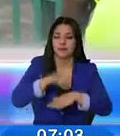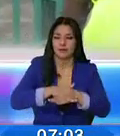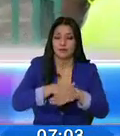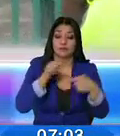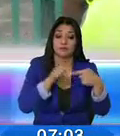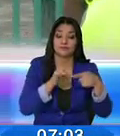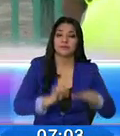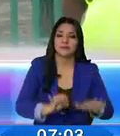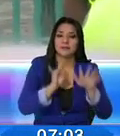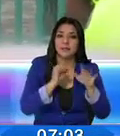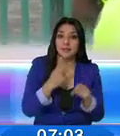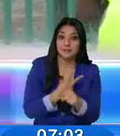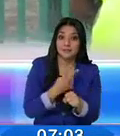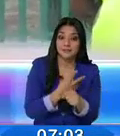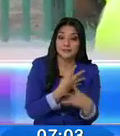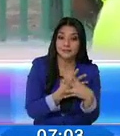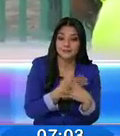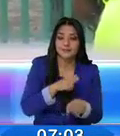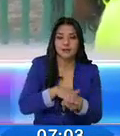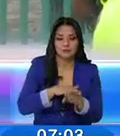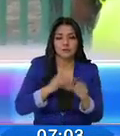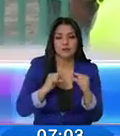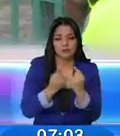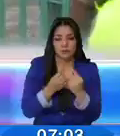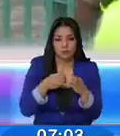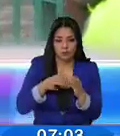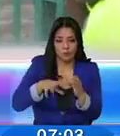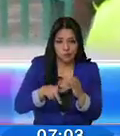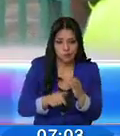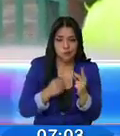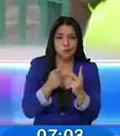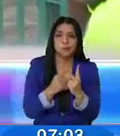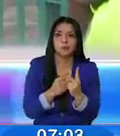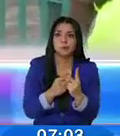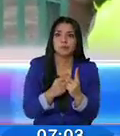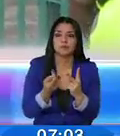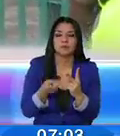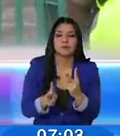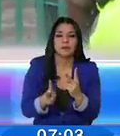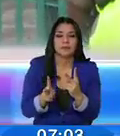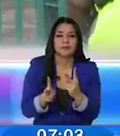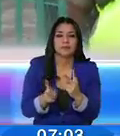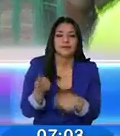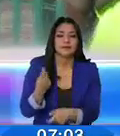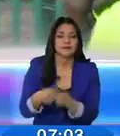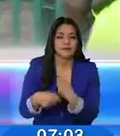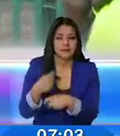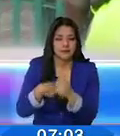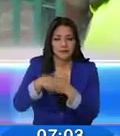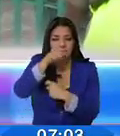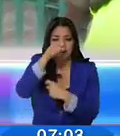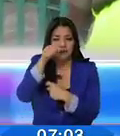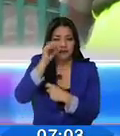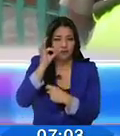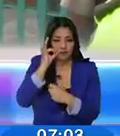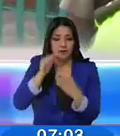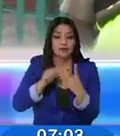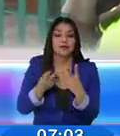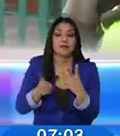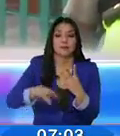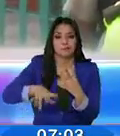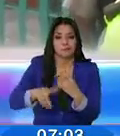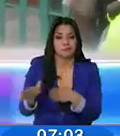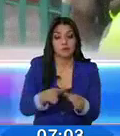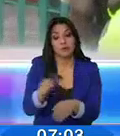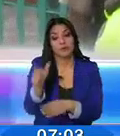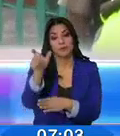tiene 7 detenciones por asociación ilícita, sustancia ilegal y por robo. Igual la